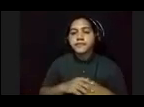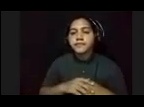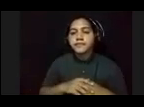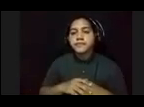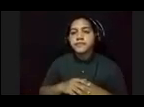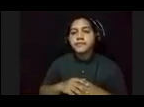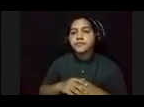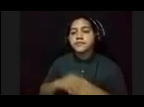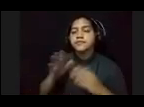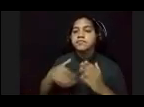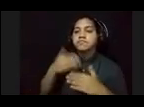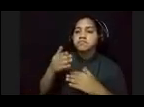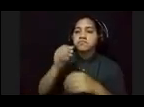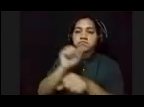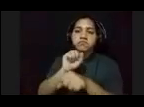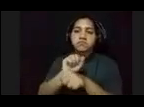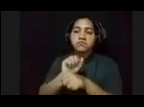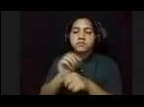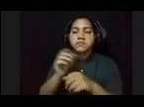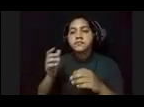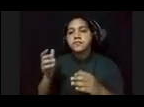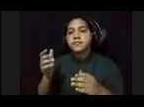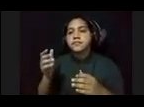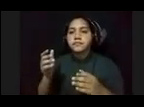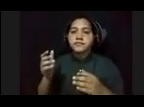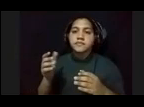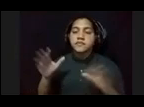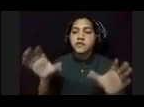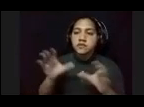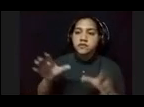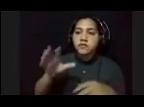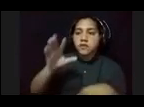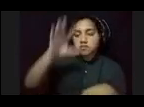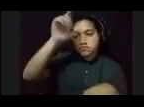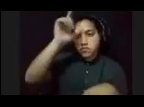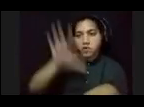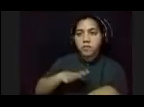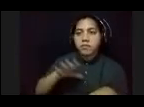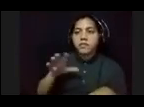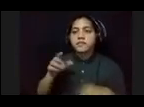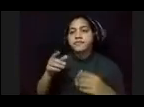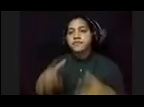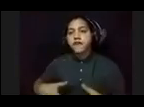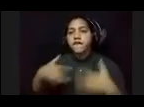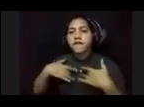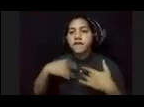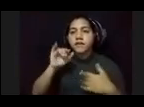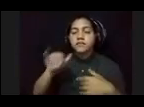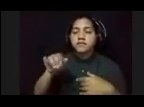Los siguientes oficios y ocupaciones que realizaban los varones que vivían en La Perla para 1910